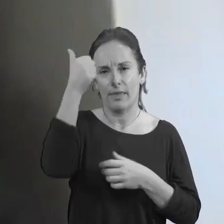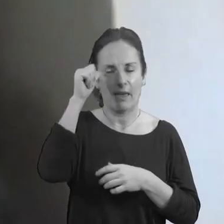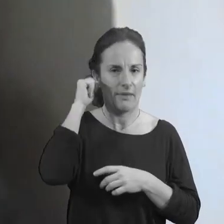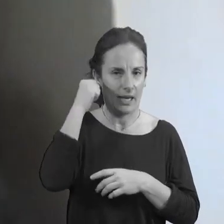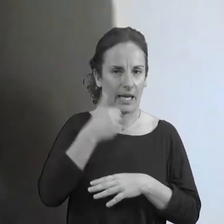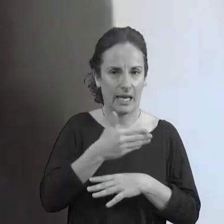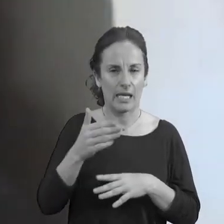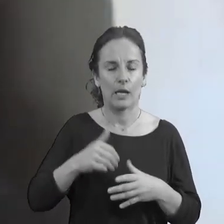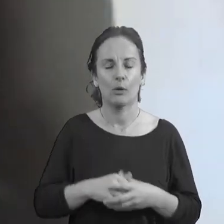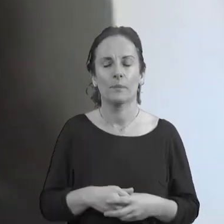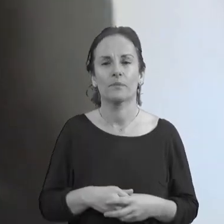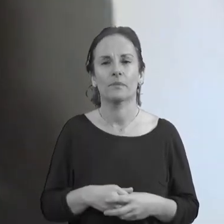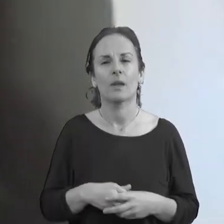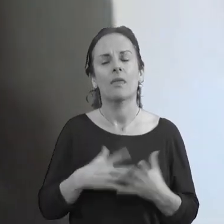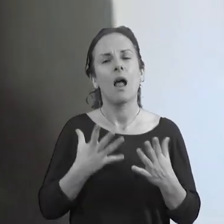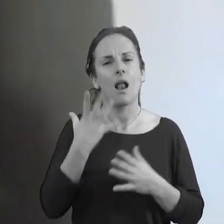hay algunas